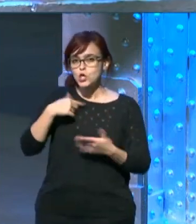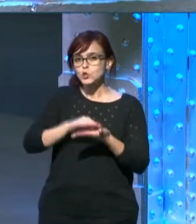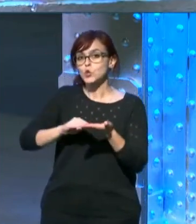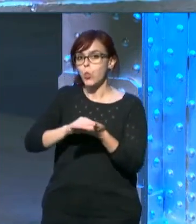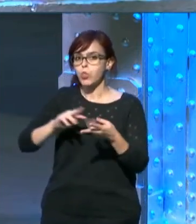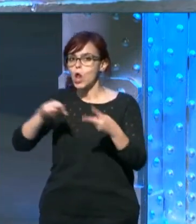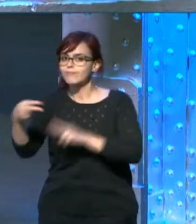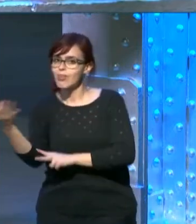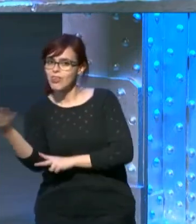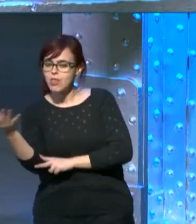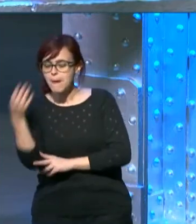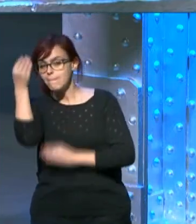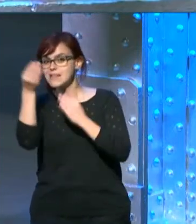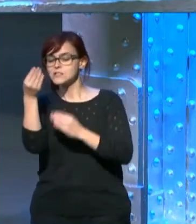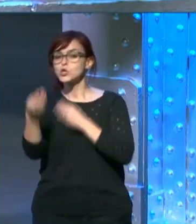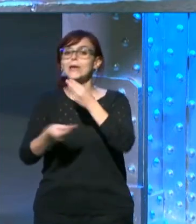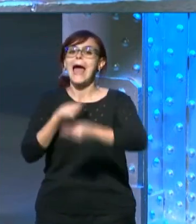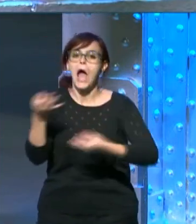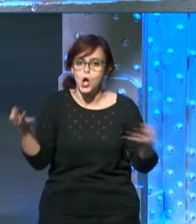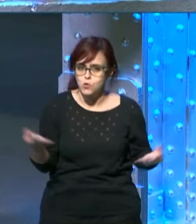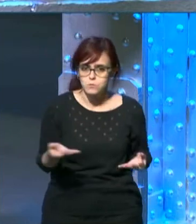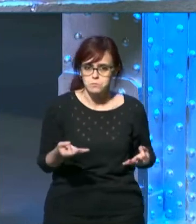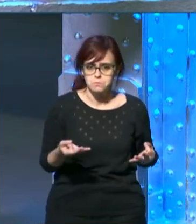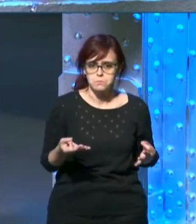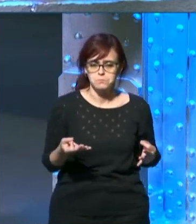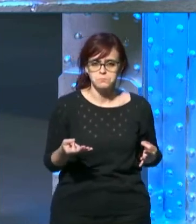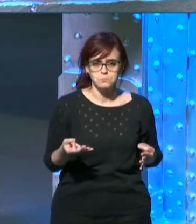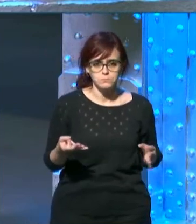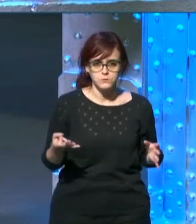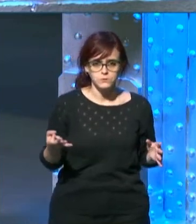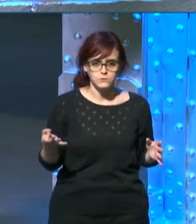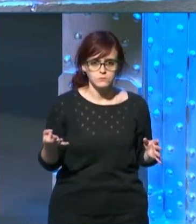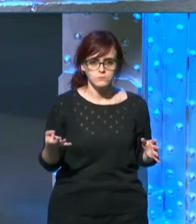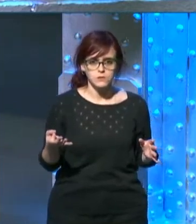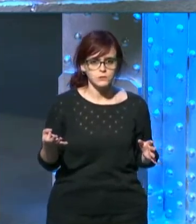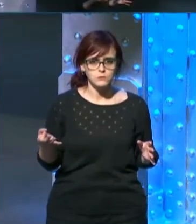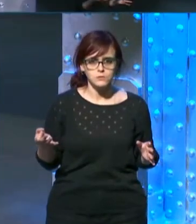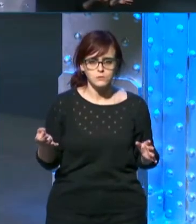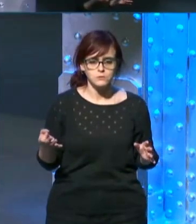es con lo que Rafa va a continuar, que él ha luchado mucho con todo esto.